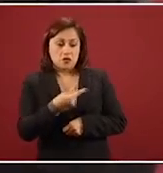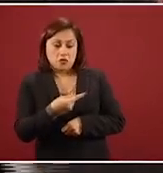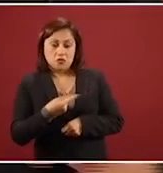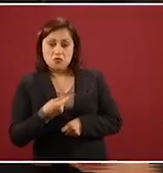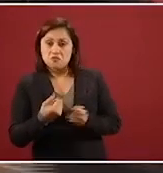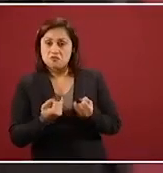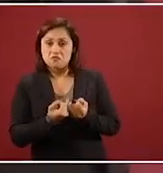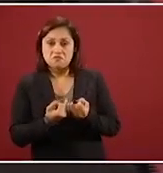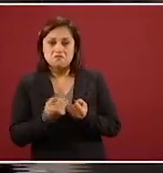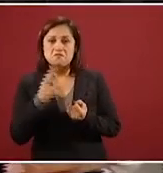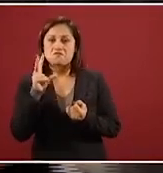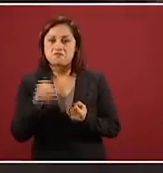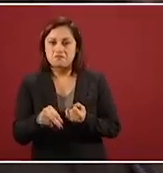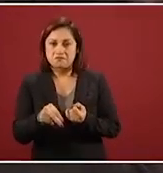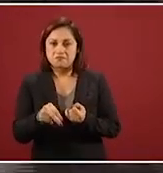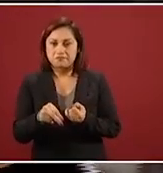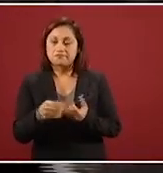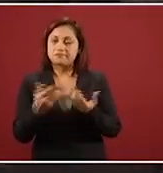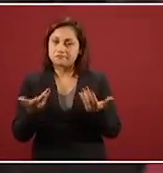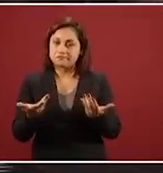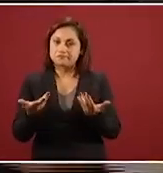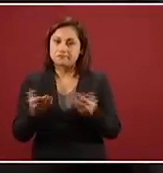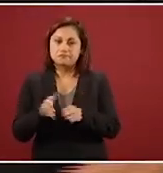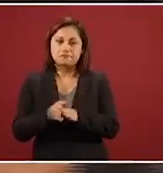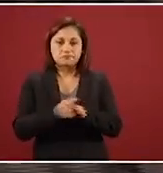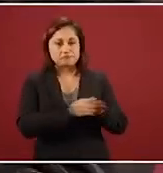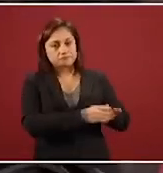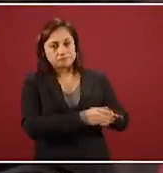Entonces, ahora que caen en desgracia,